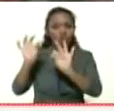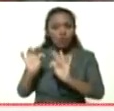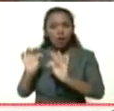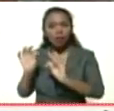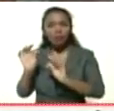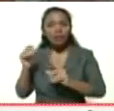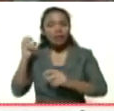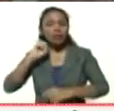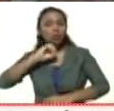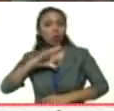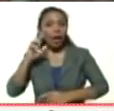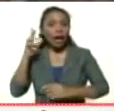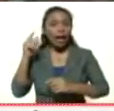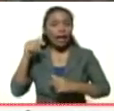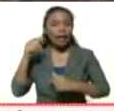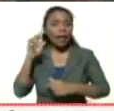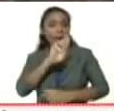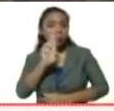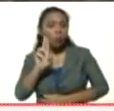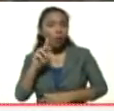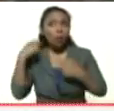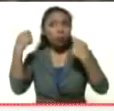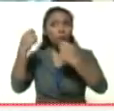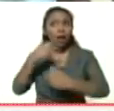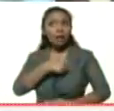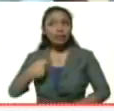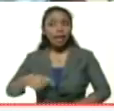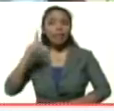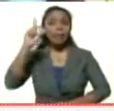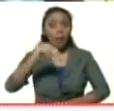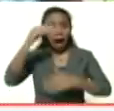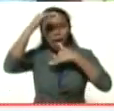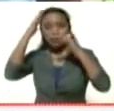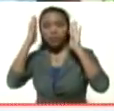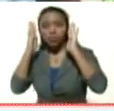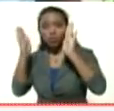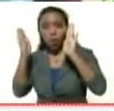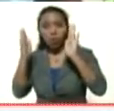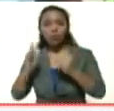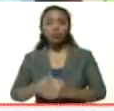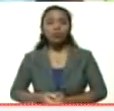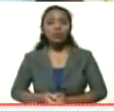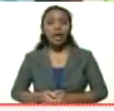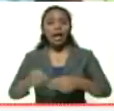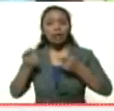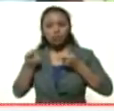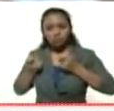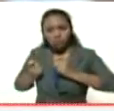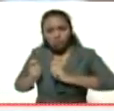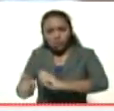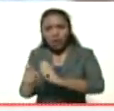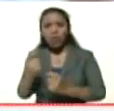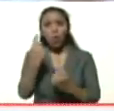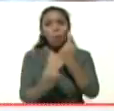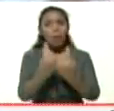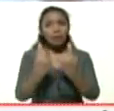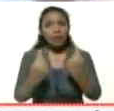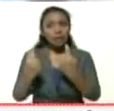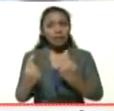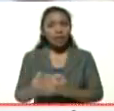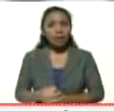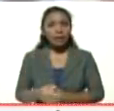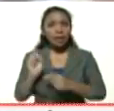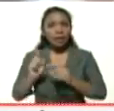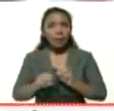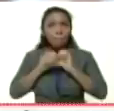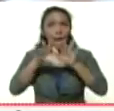ancestrales con las que la República Popular China también ha atendido el tratamiento de los pacientes con esta